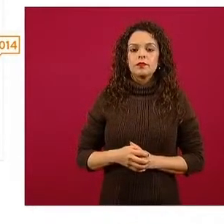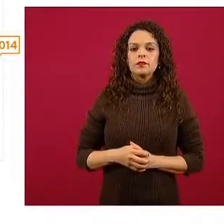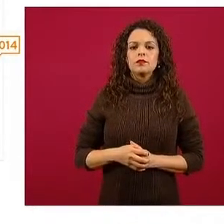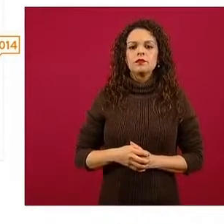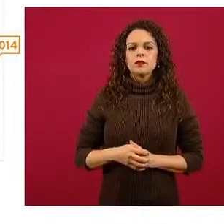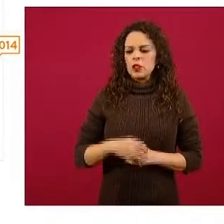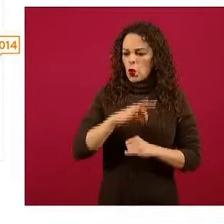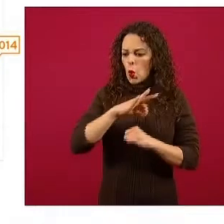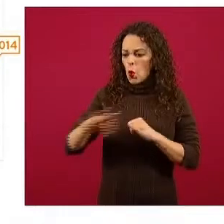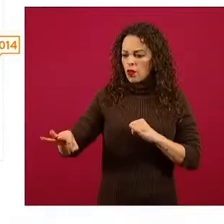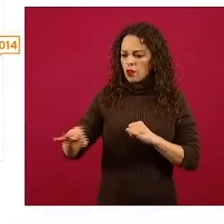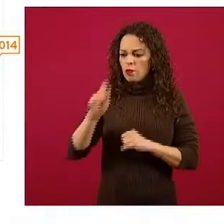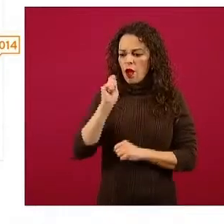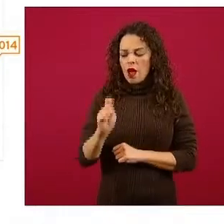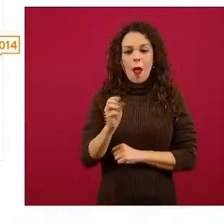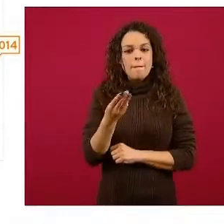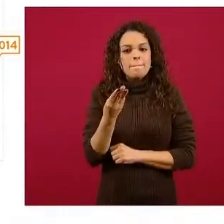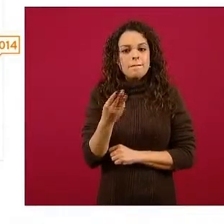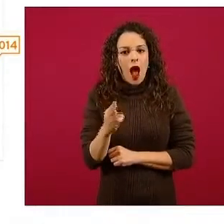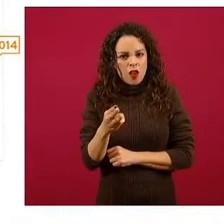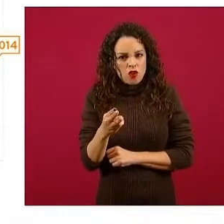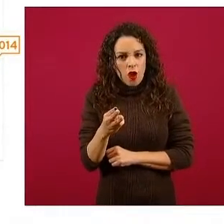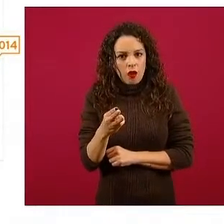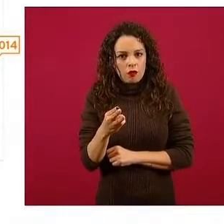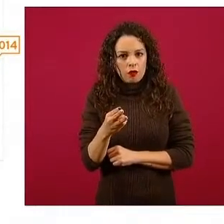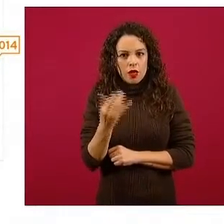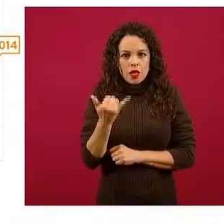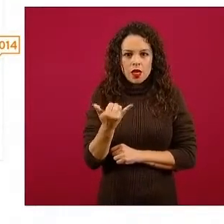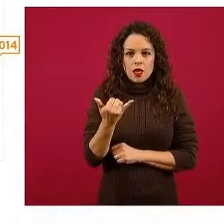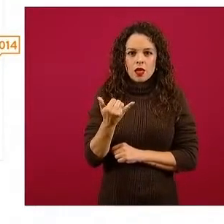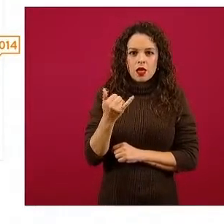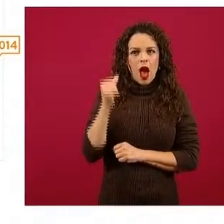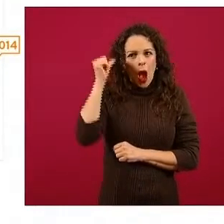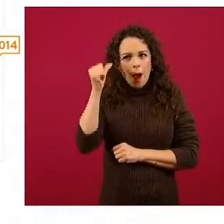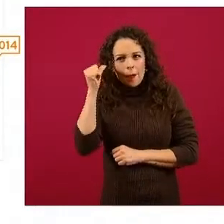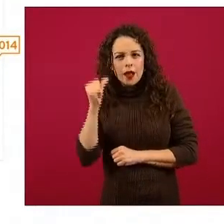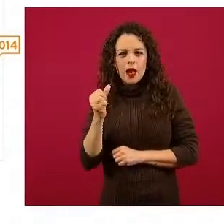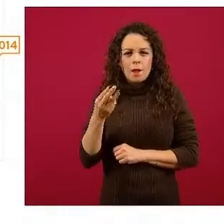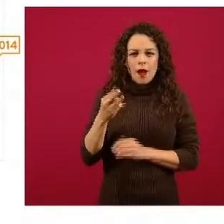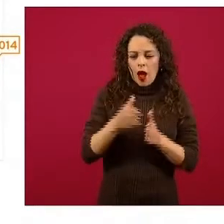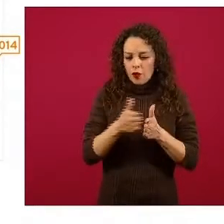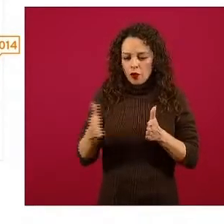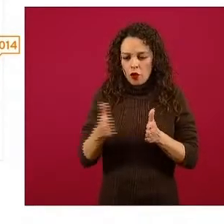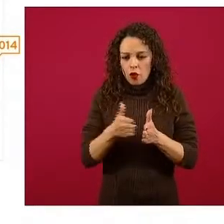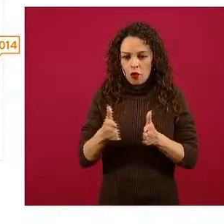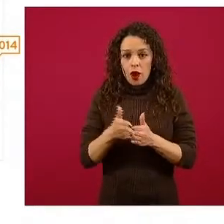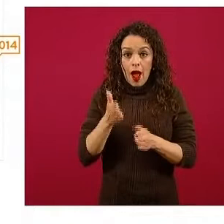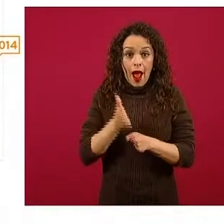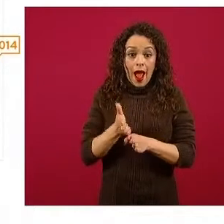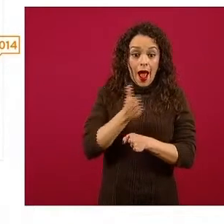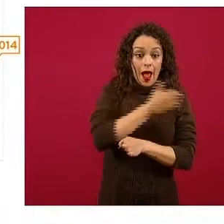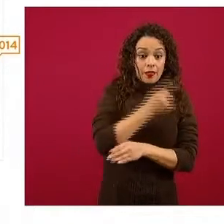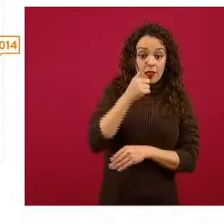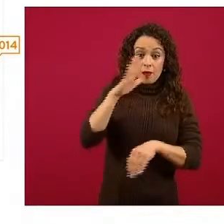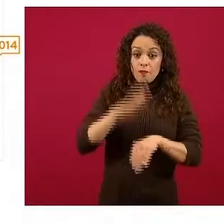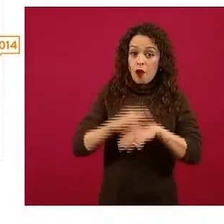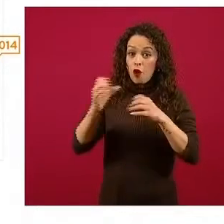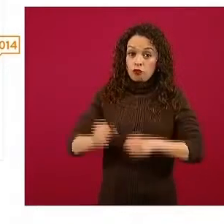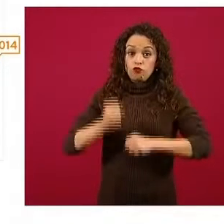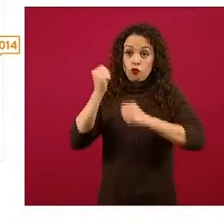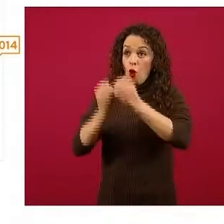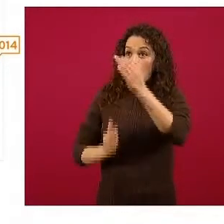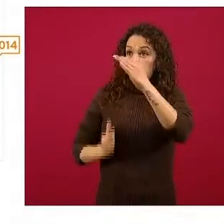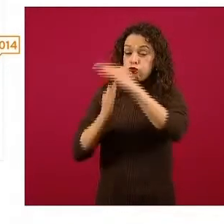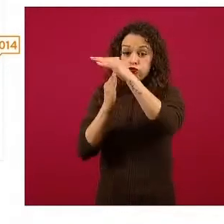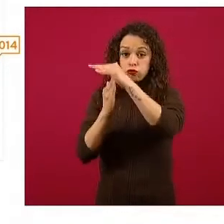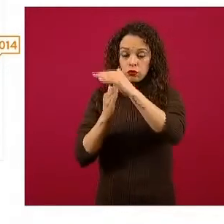mayo, transición entre abril y mayo, a un punto máximo, antes que el pico máximo del país.